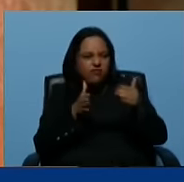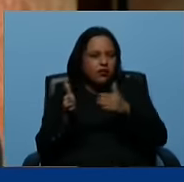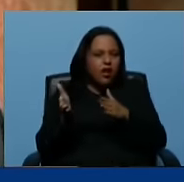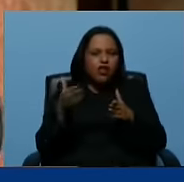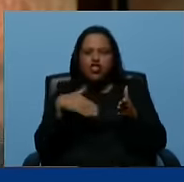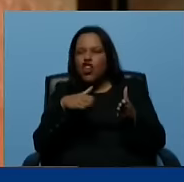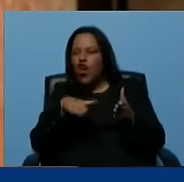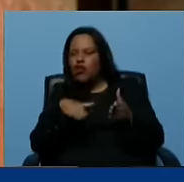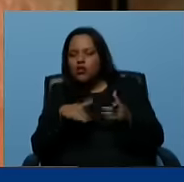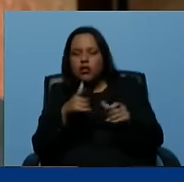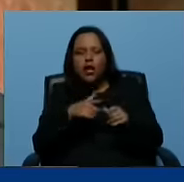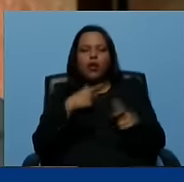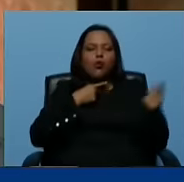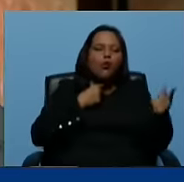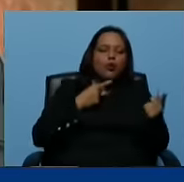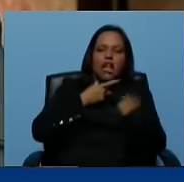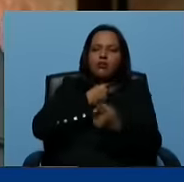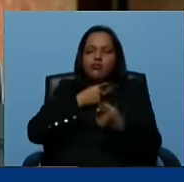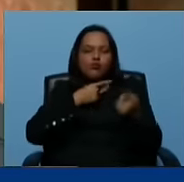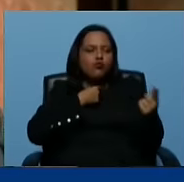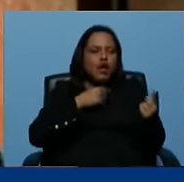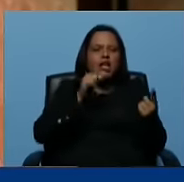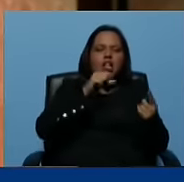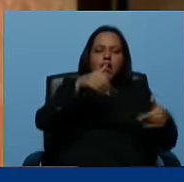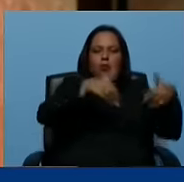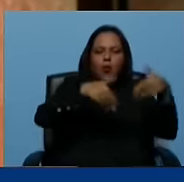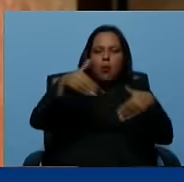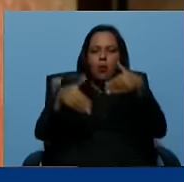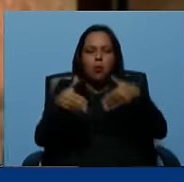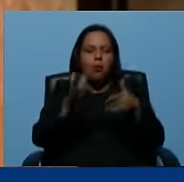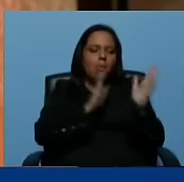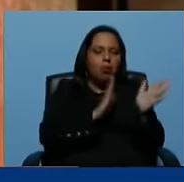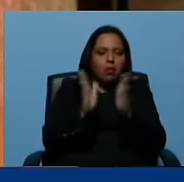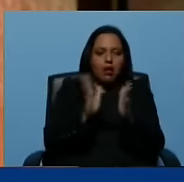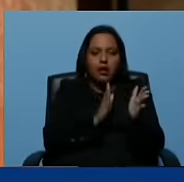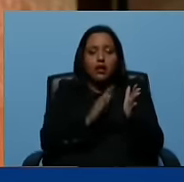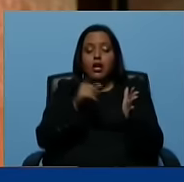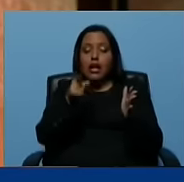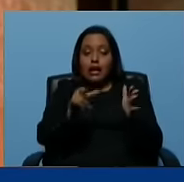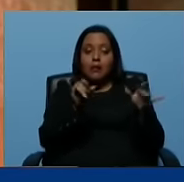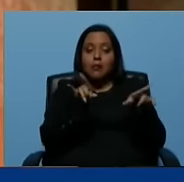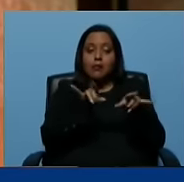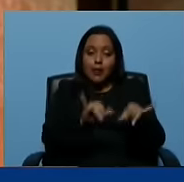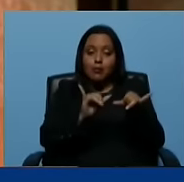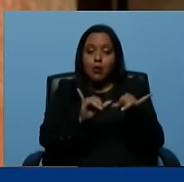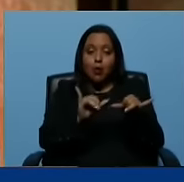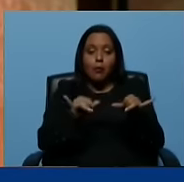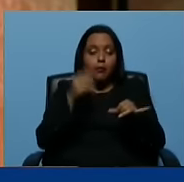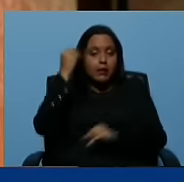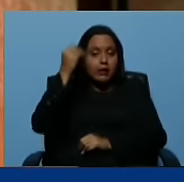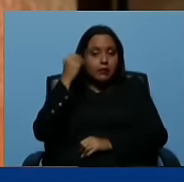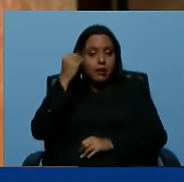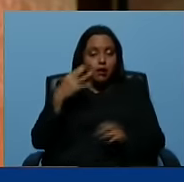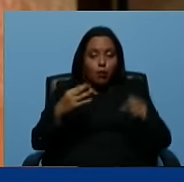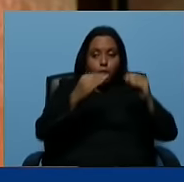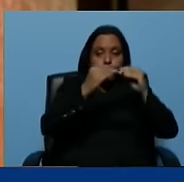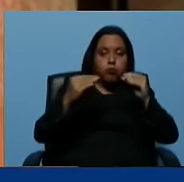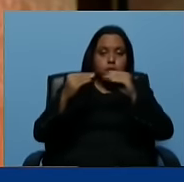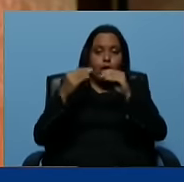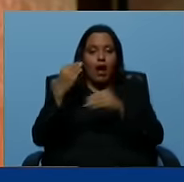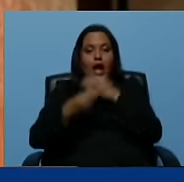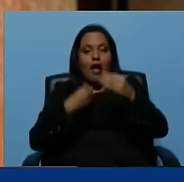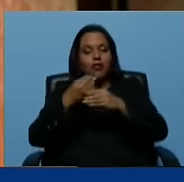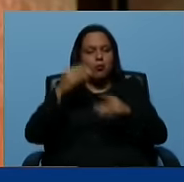gustos del electorado o de los consumidores, y son los elementos comunes que todos compartimos para instrumentar una